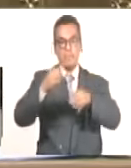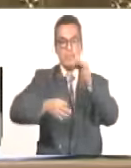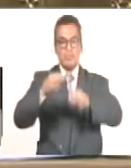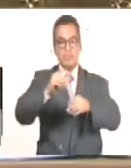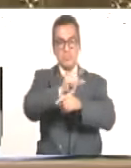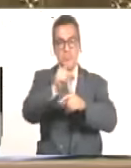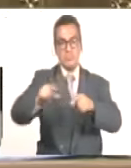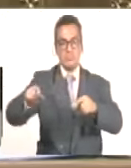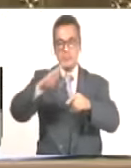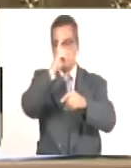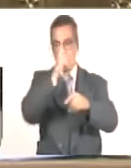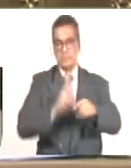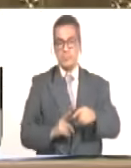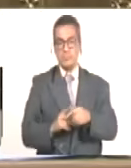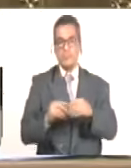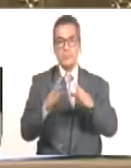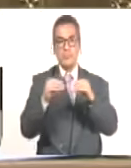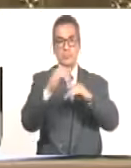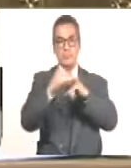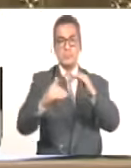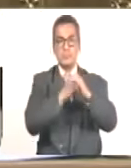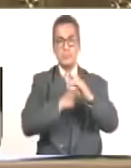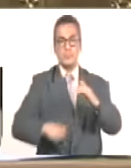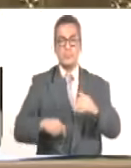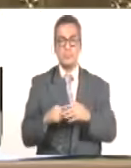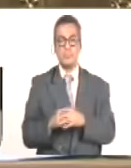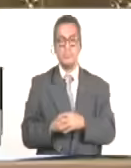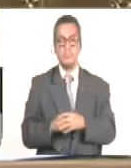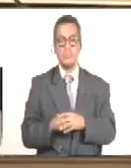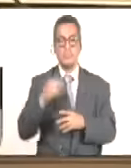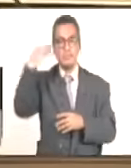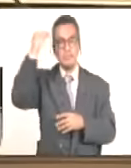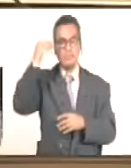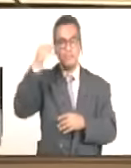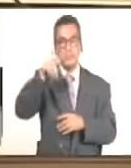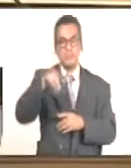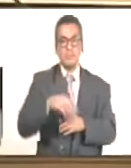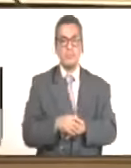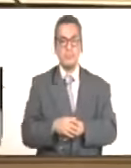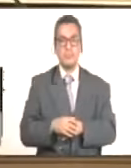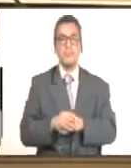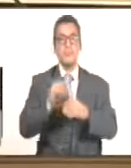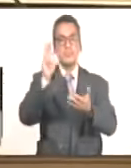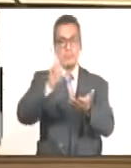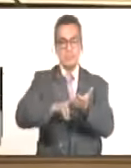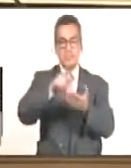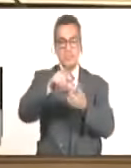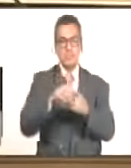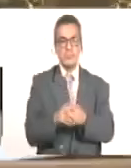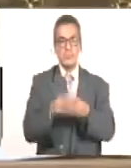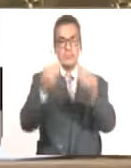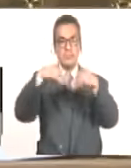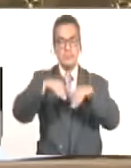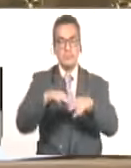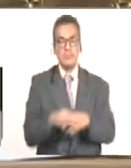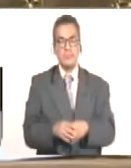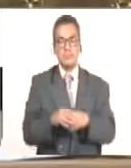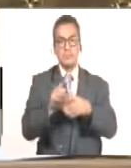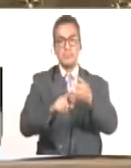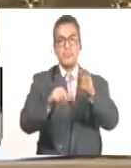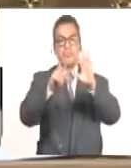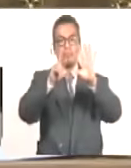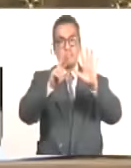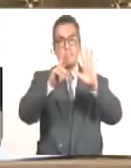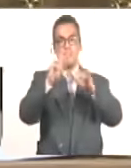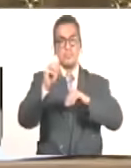de las personas con discapacidad. Es todo, ciudadano vicepresidente. En consideración, aprobado. Siguiente. 100º, se